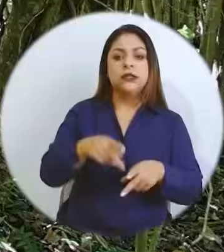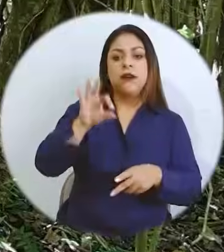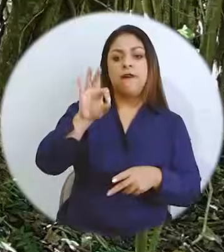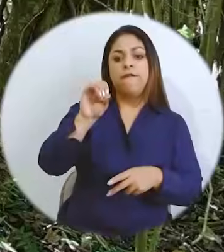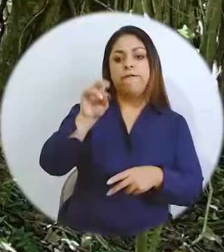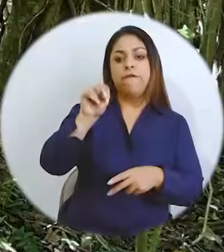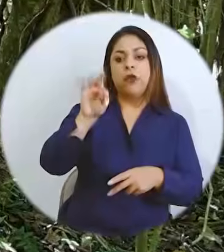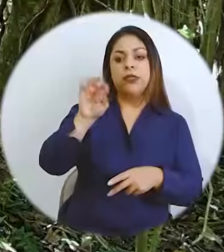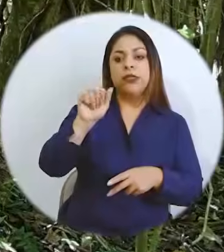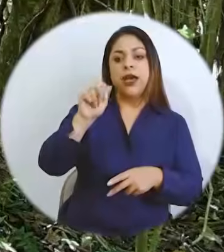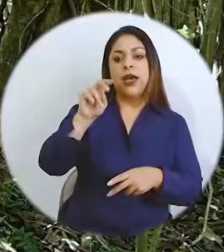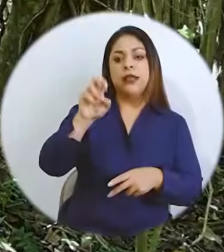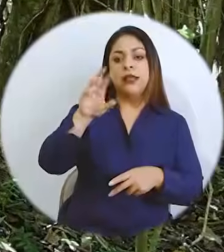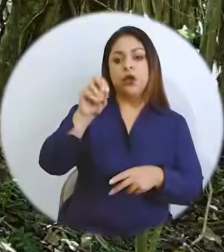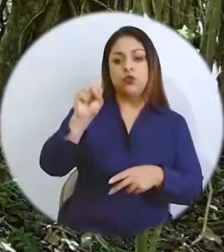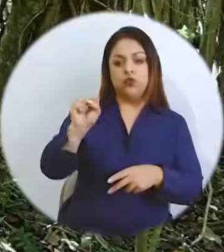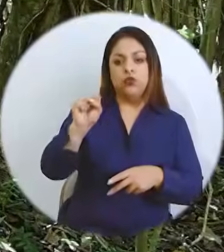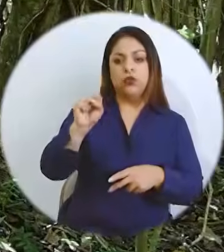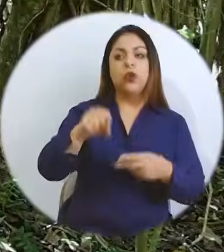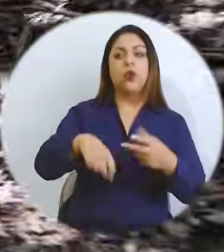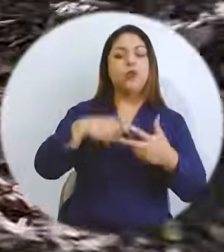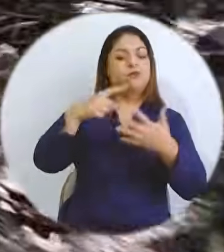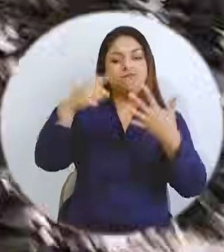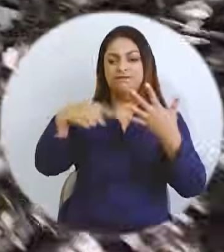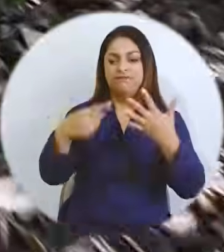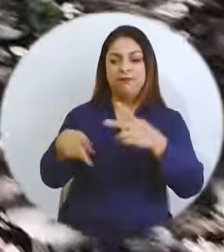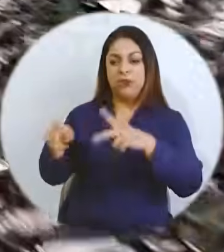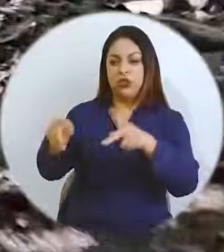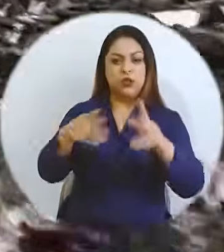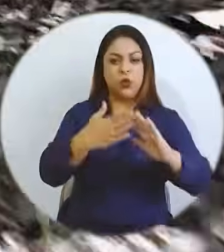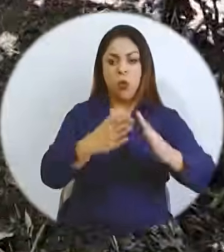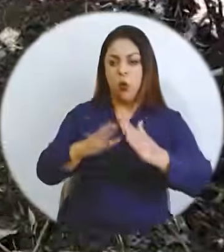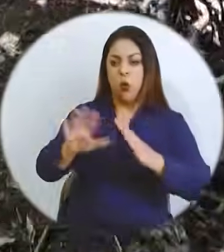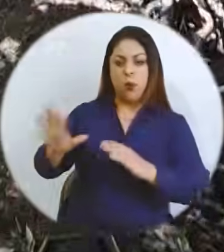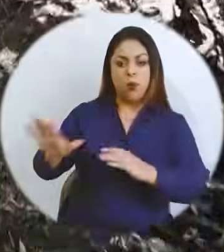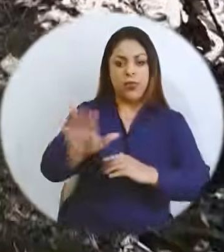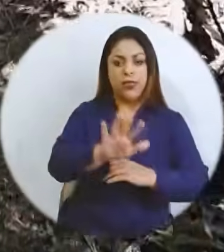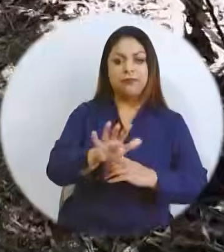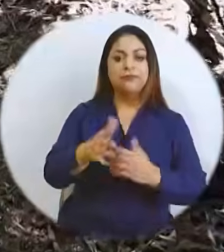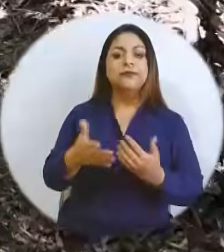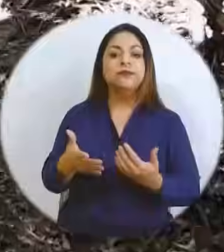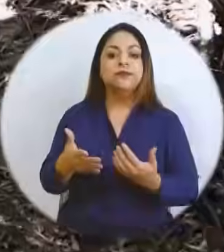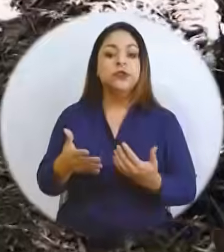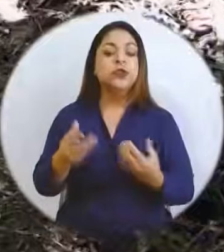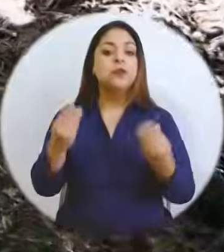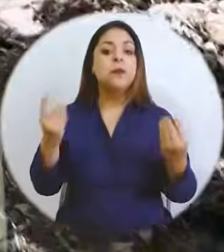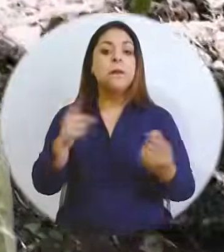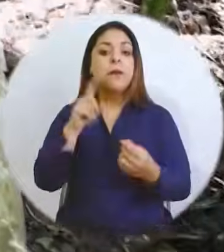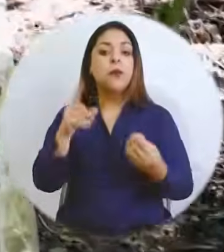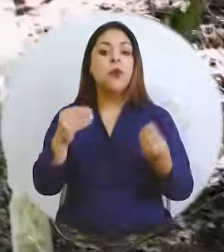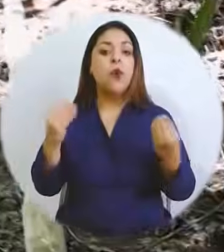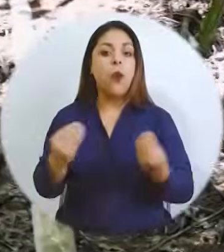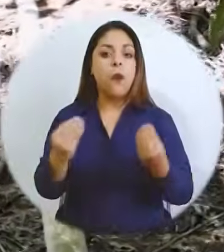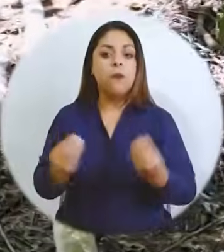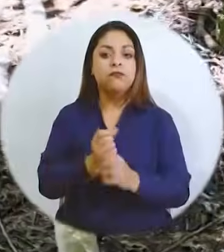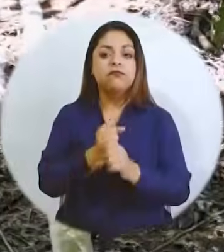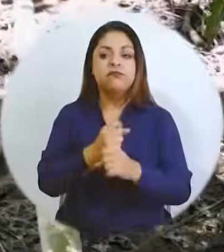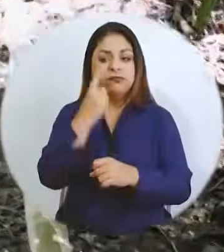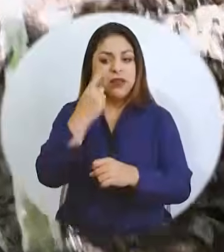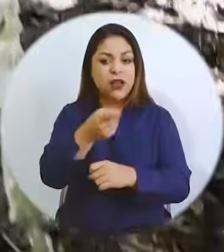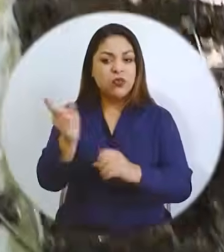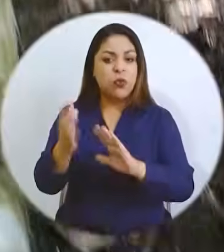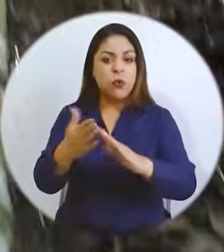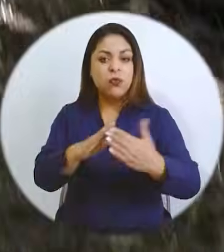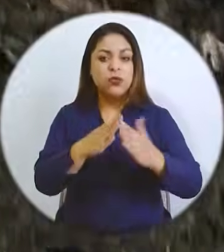la comunidad, que era como lo decía doña Alicia. Entonces, ¿cómo hacer para que esta cultura y que estas comunidades